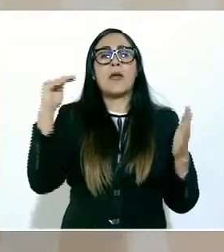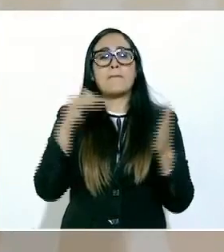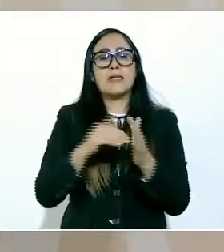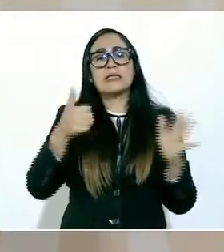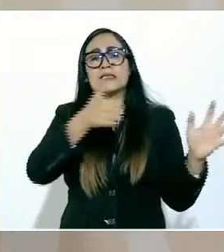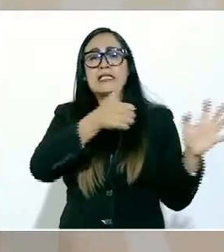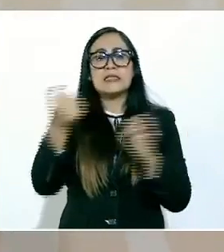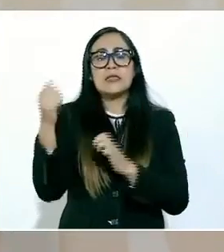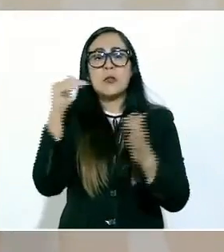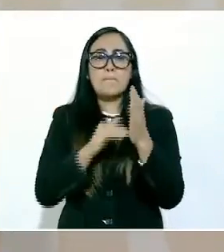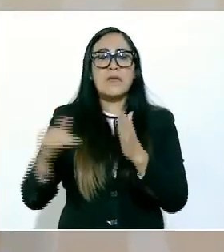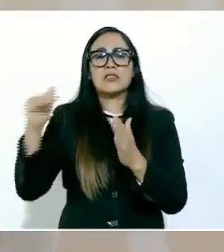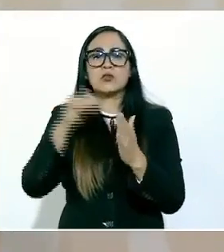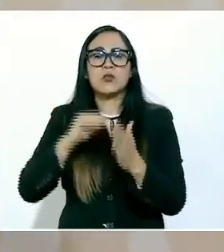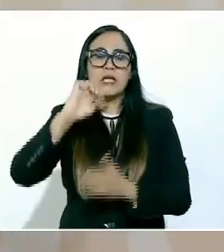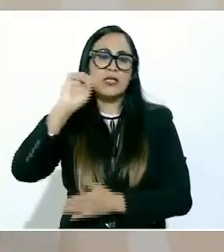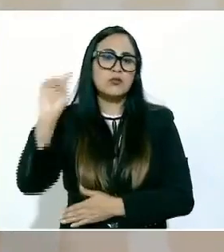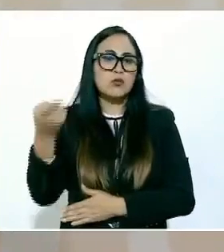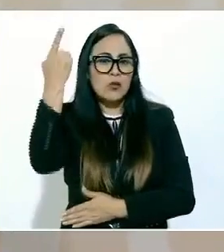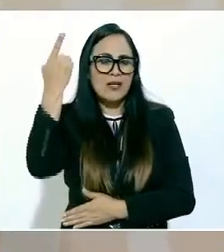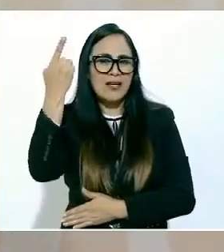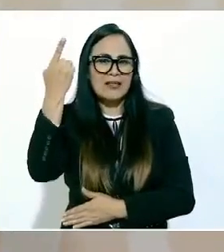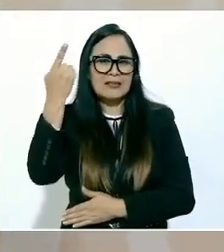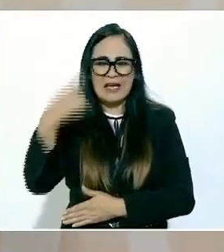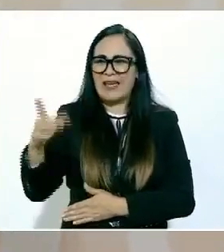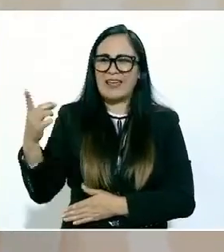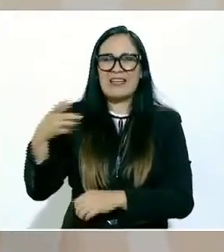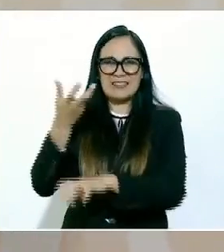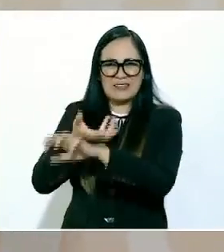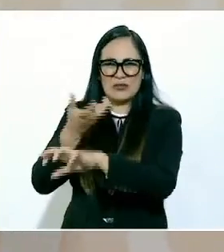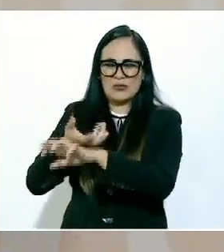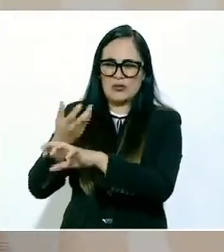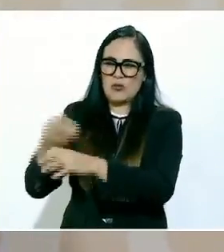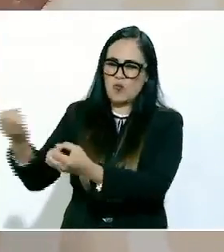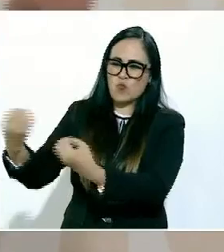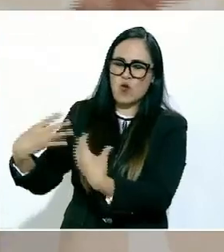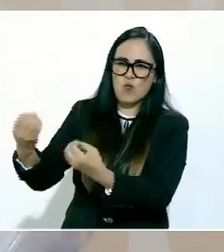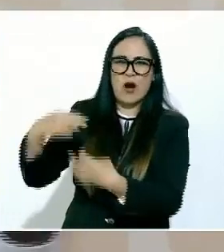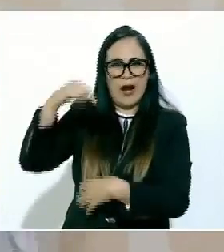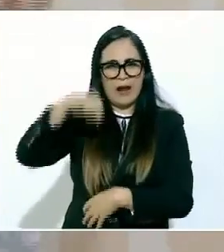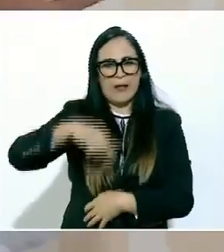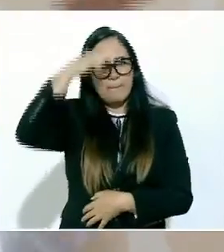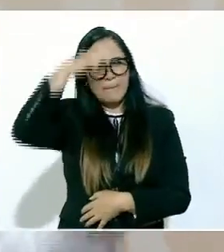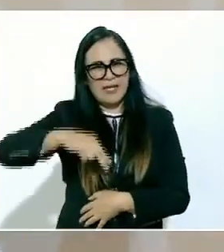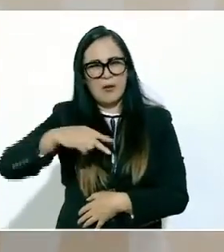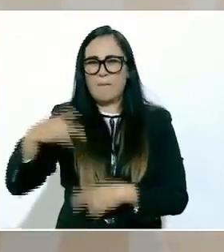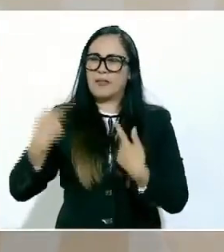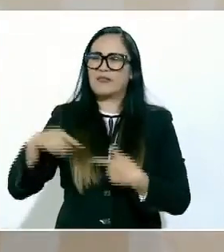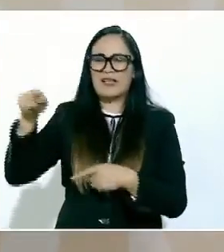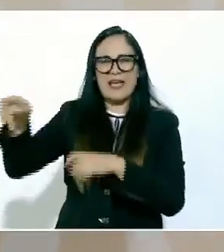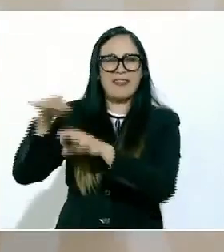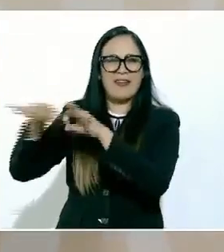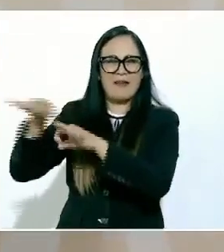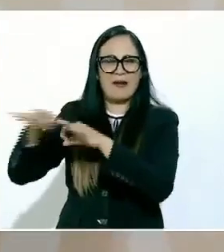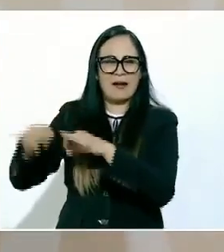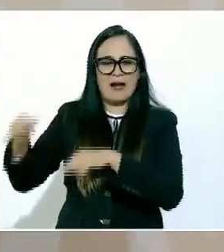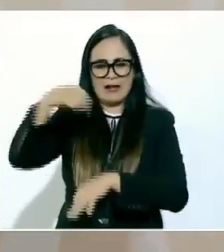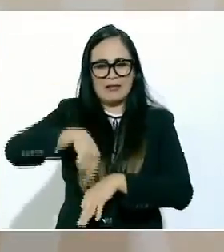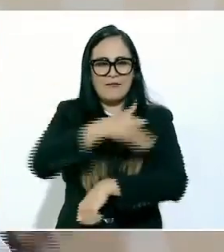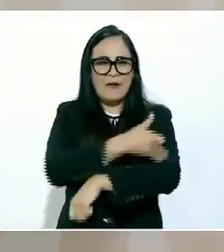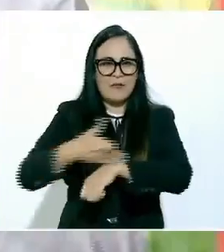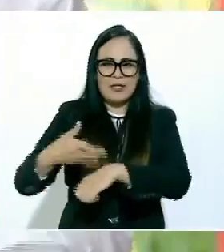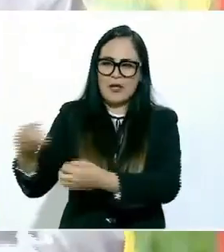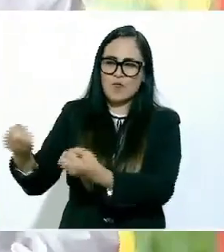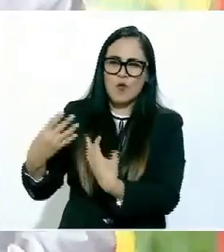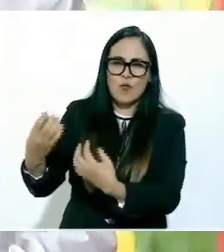40.600 millones de dólares de remesas. Este dinero también llega